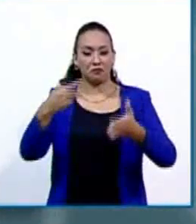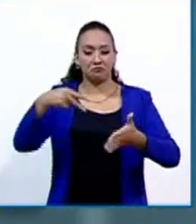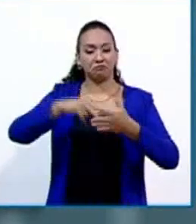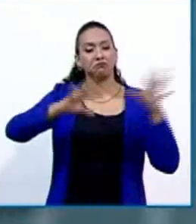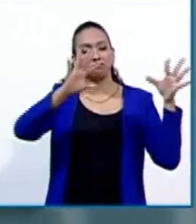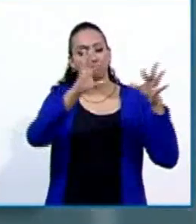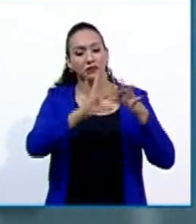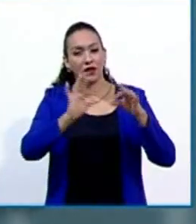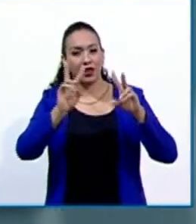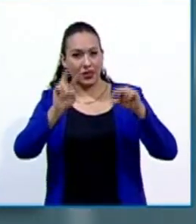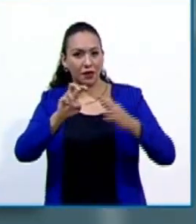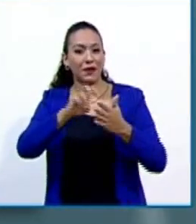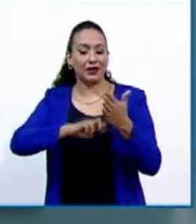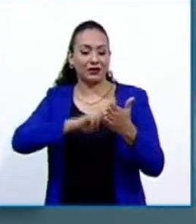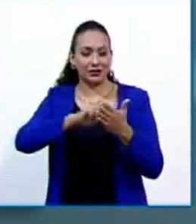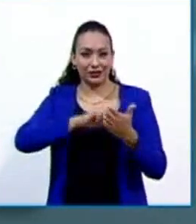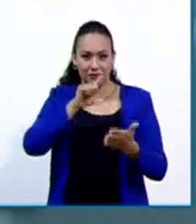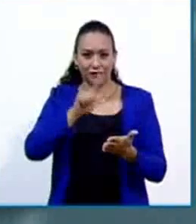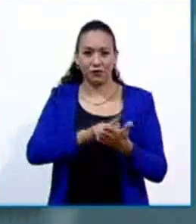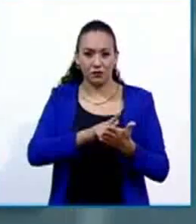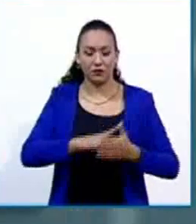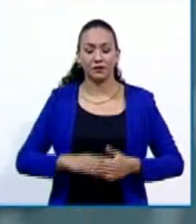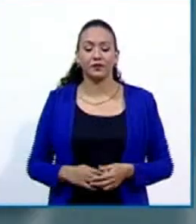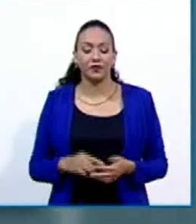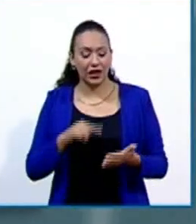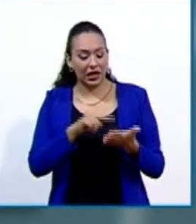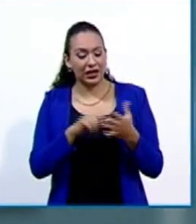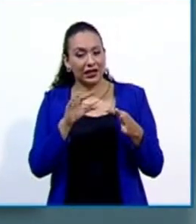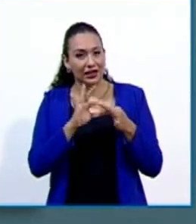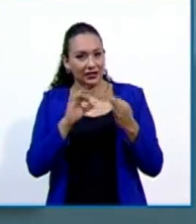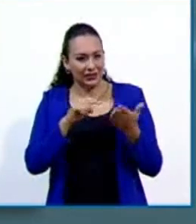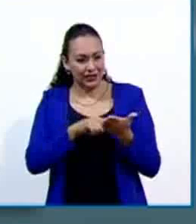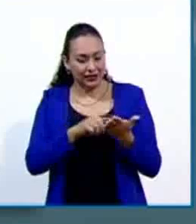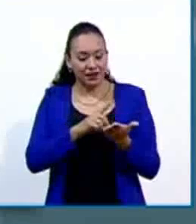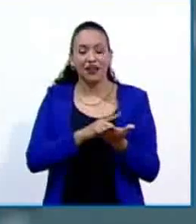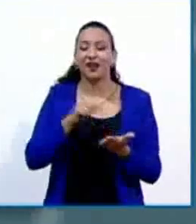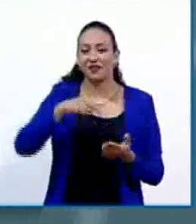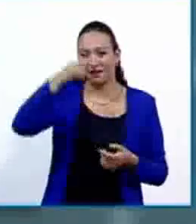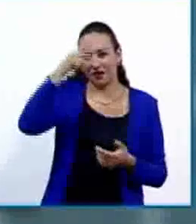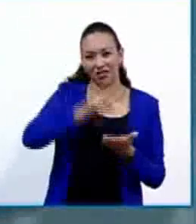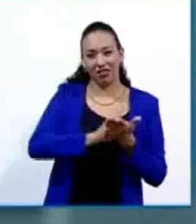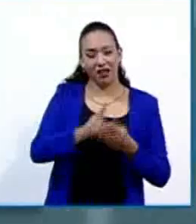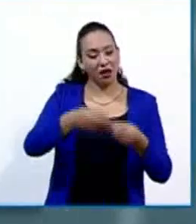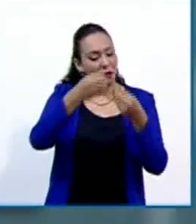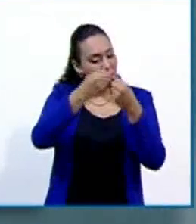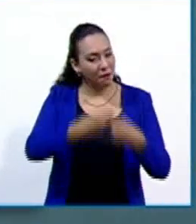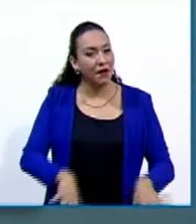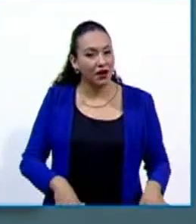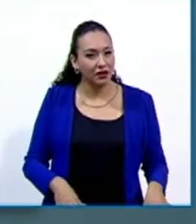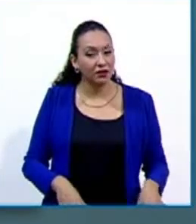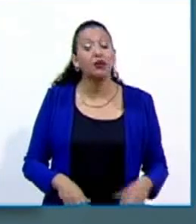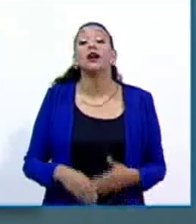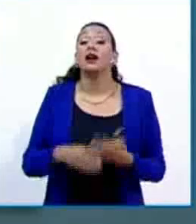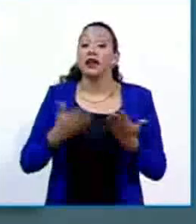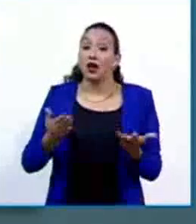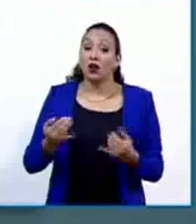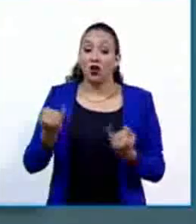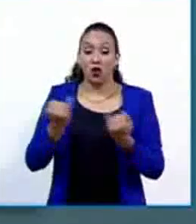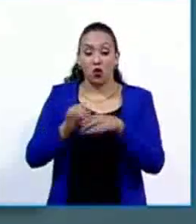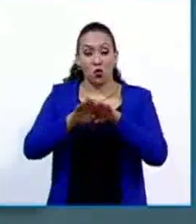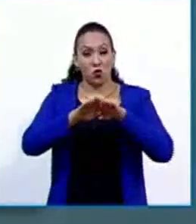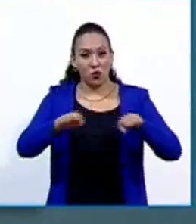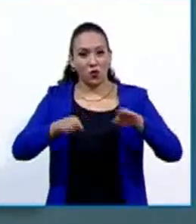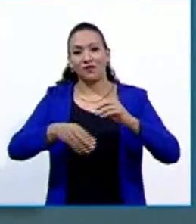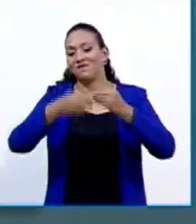Poder Judicial. El informe detalla la pérdida de derechos de la ciudadanía y el impacto en la democracia que representa la